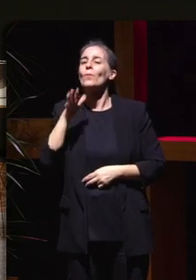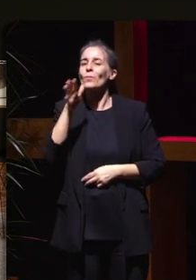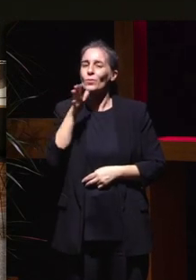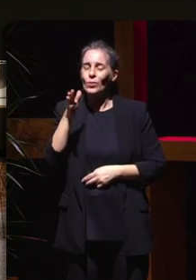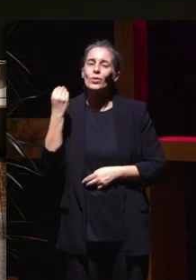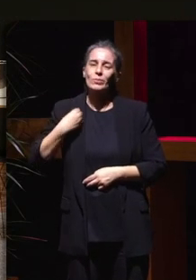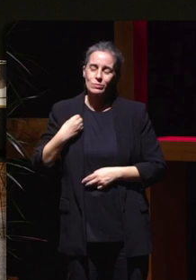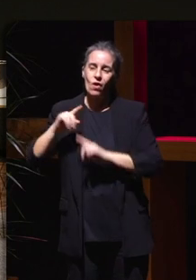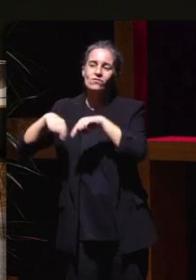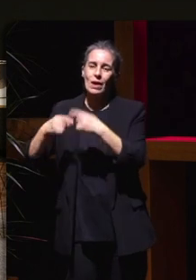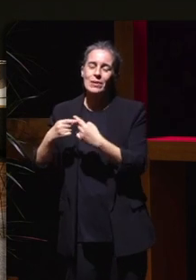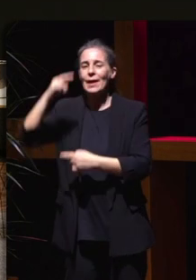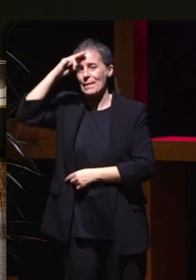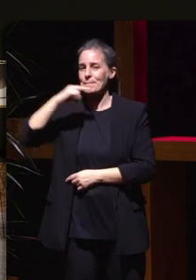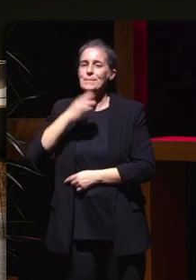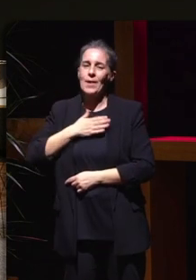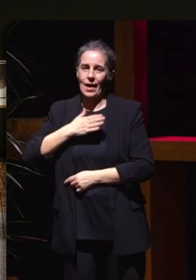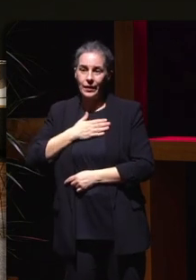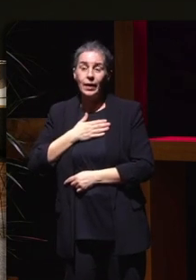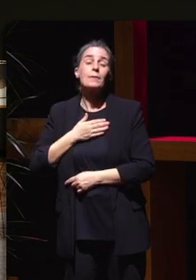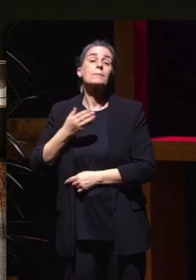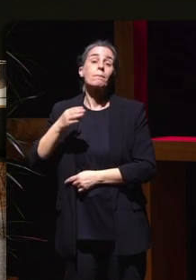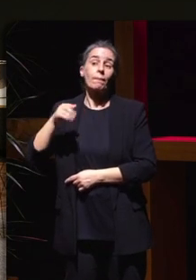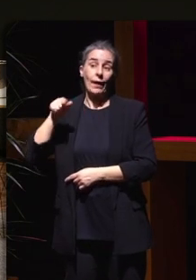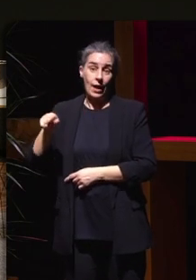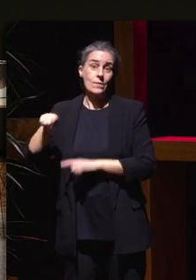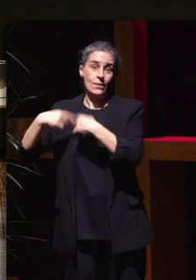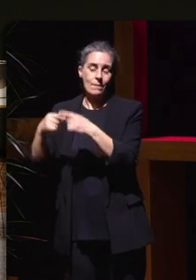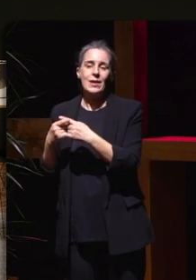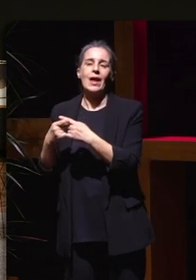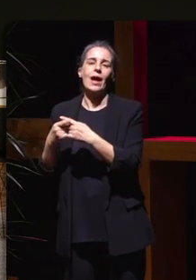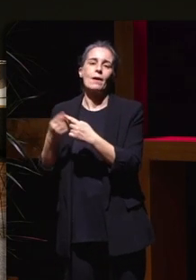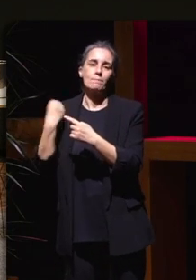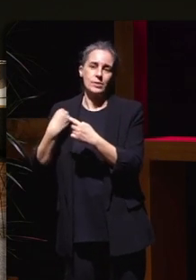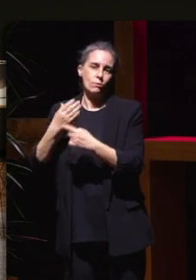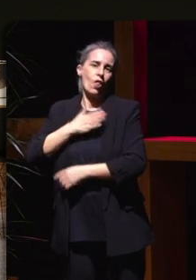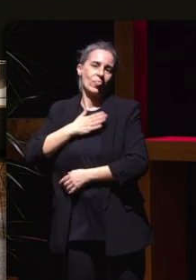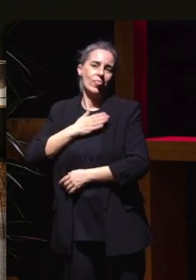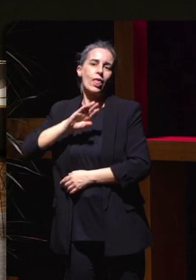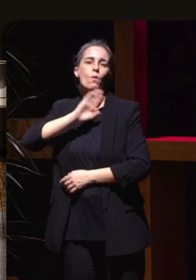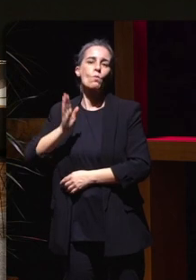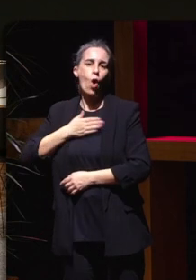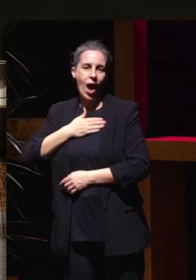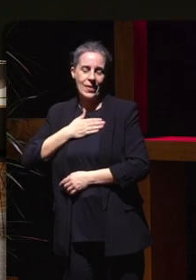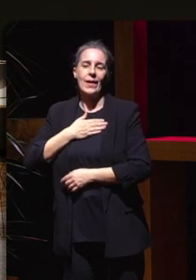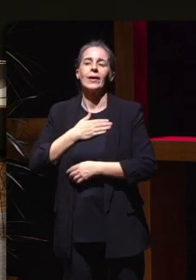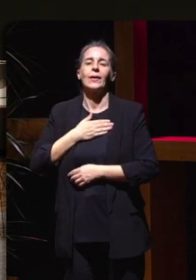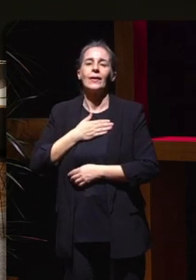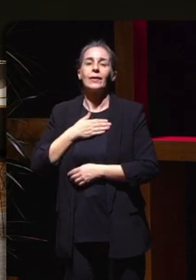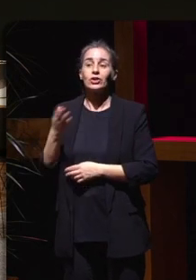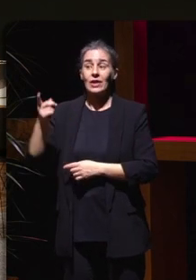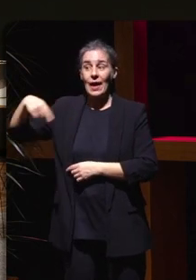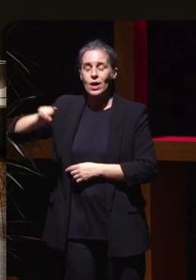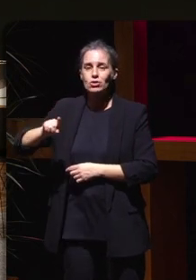familia de familia de moaña dinns que os filume se llaman así porque